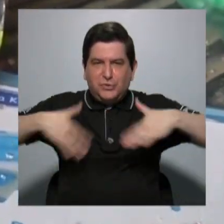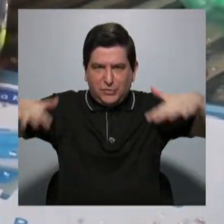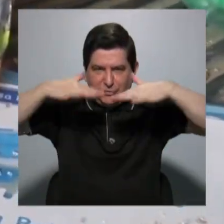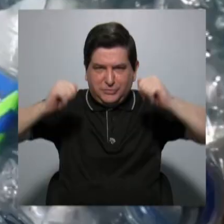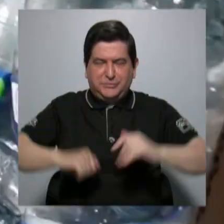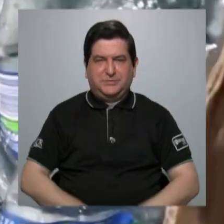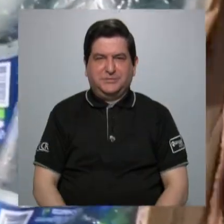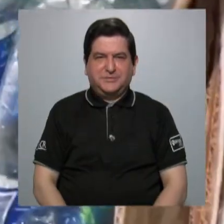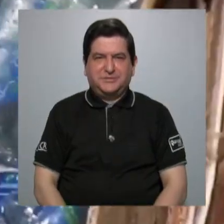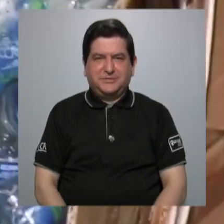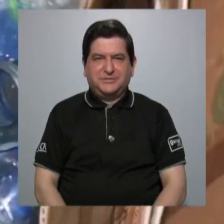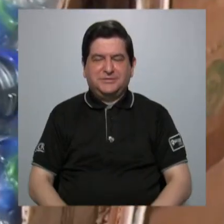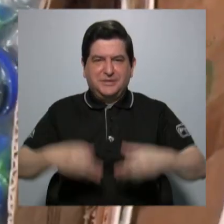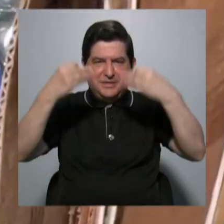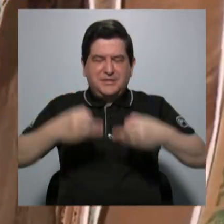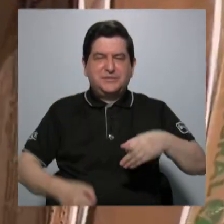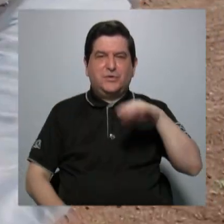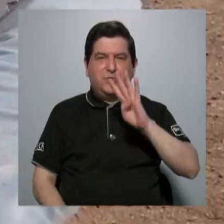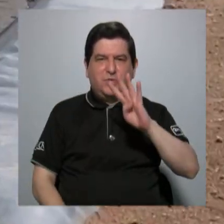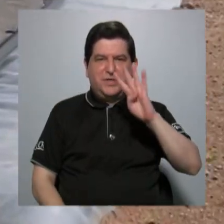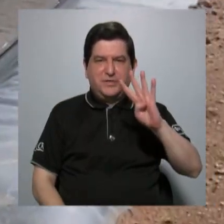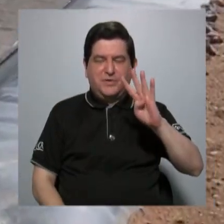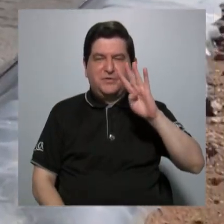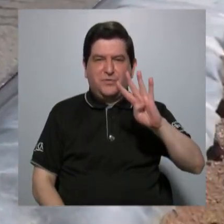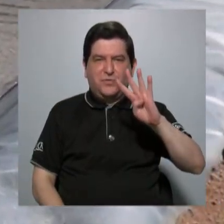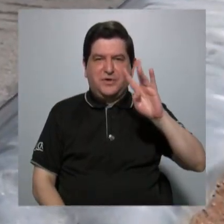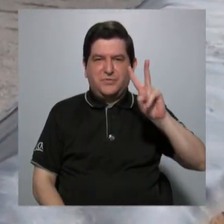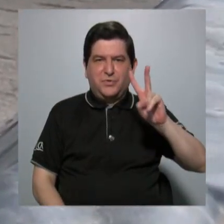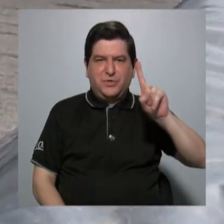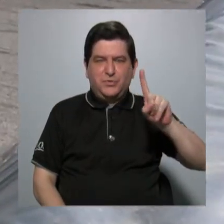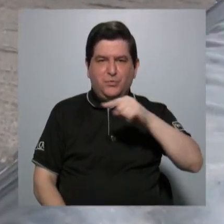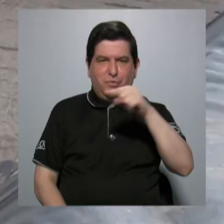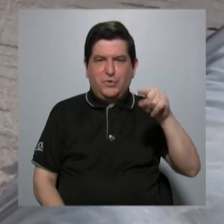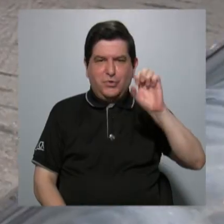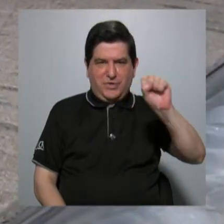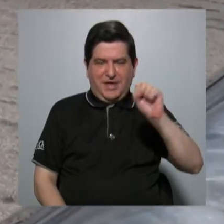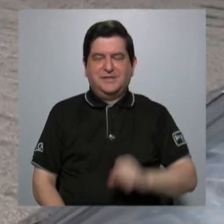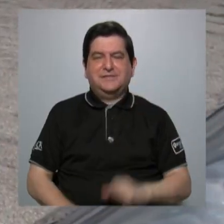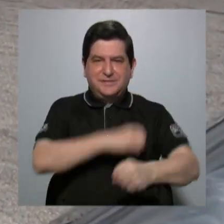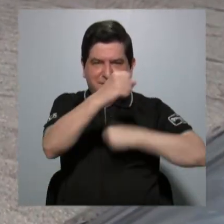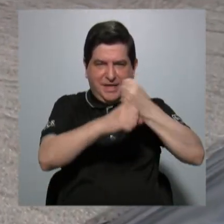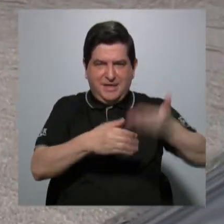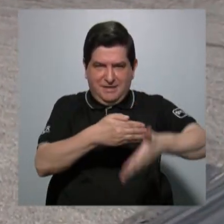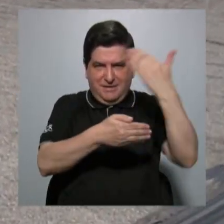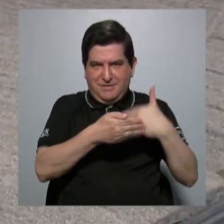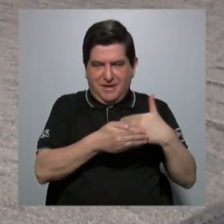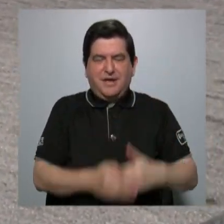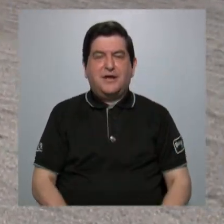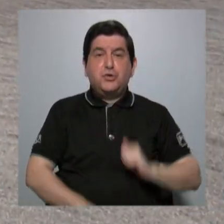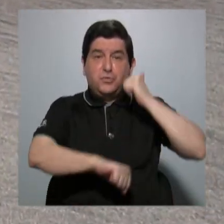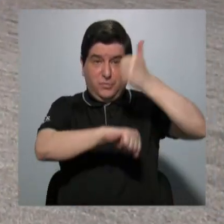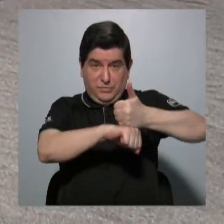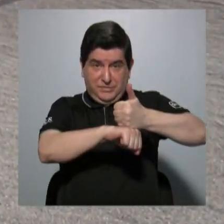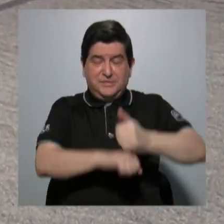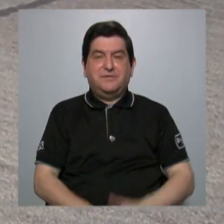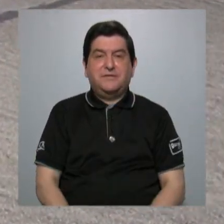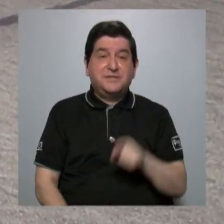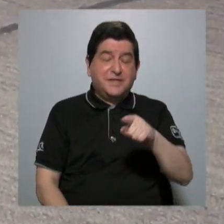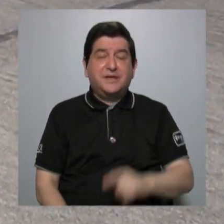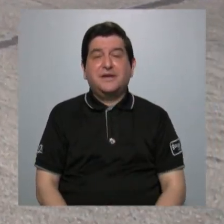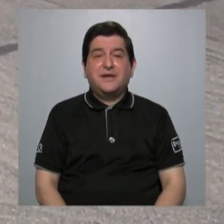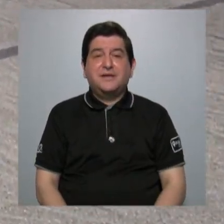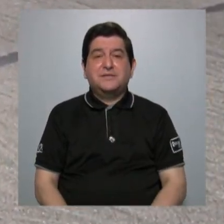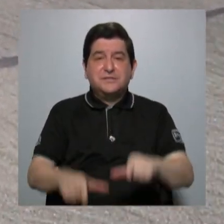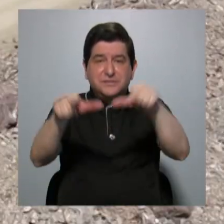que dicen el decreto 44421-S del año pasado, Ahí podemos crear estos, por